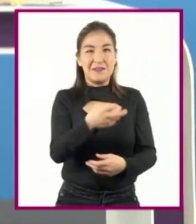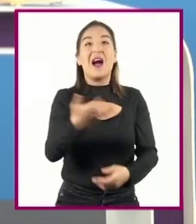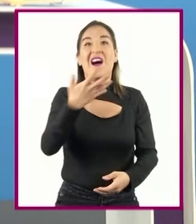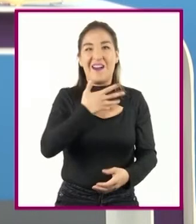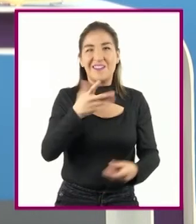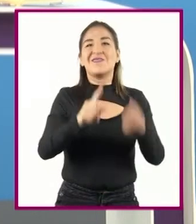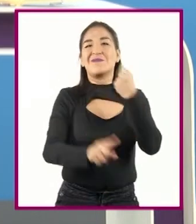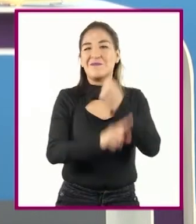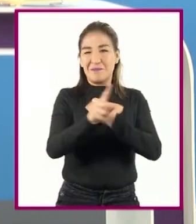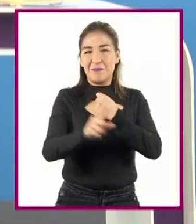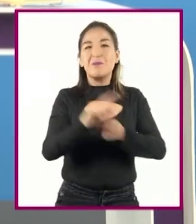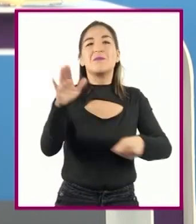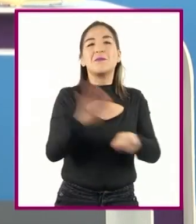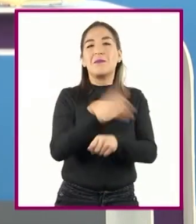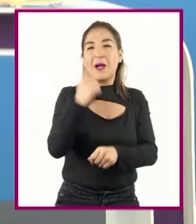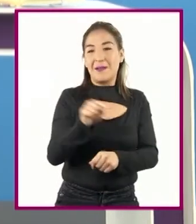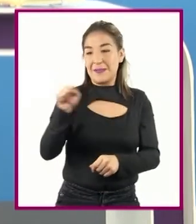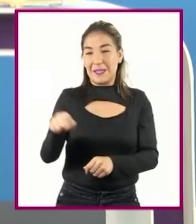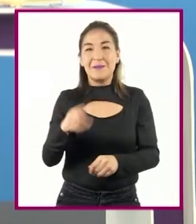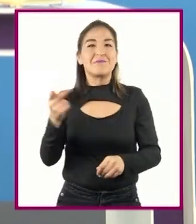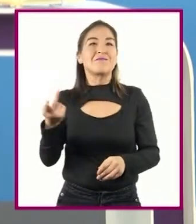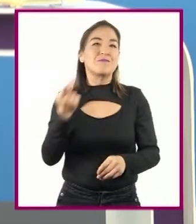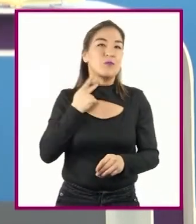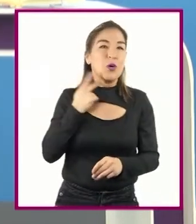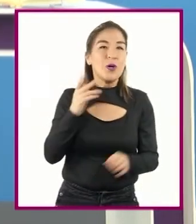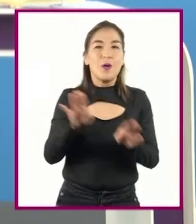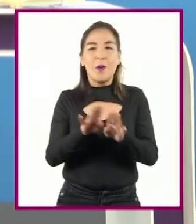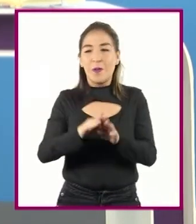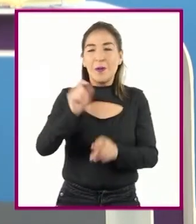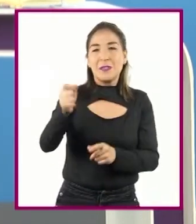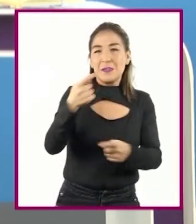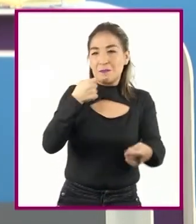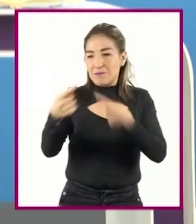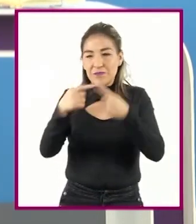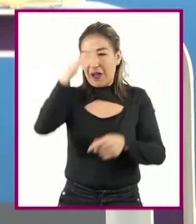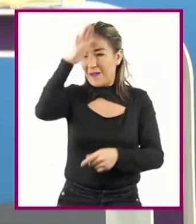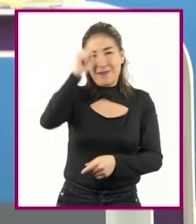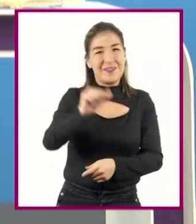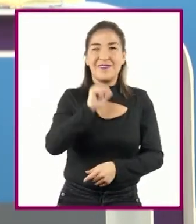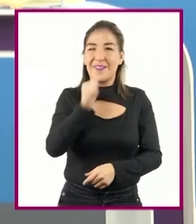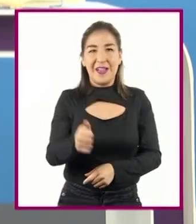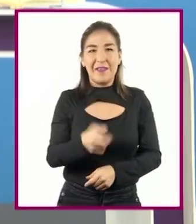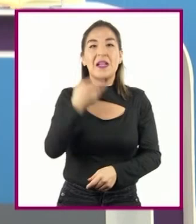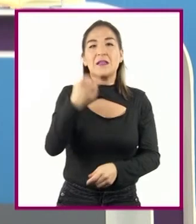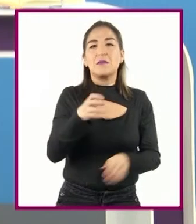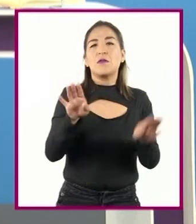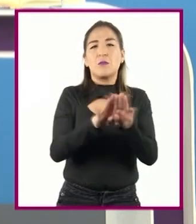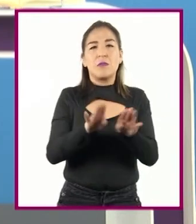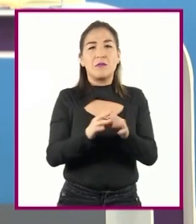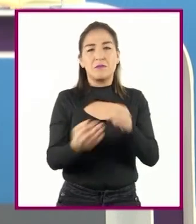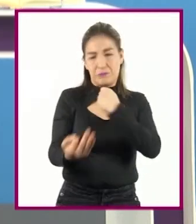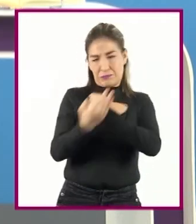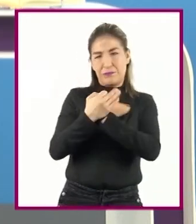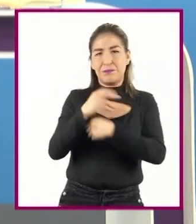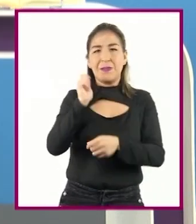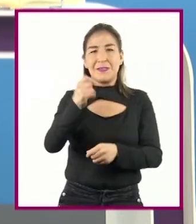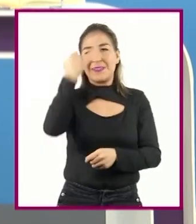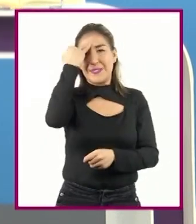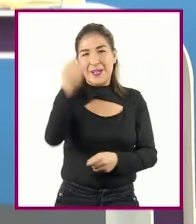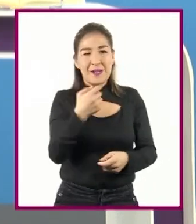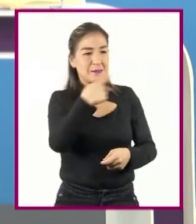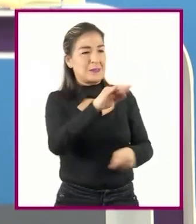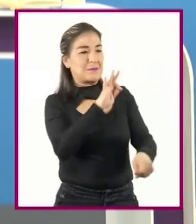conflictos porque los partidos políticos no llegan a acuerdos. Cada uno defiende su postura y sus